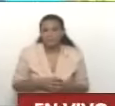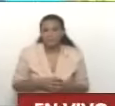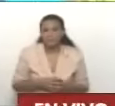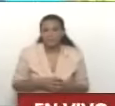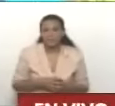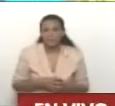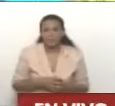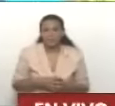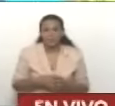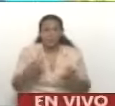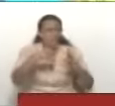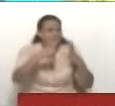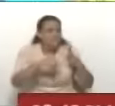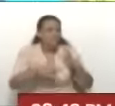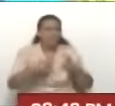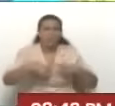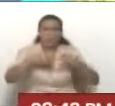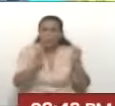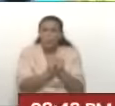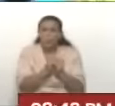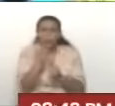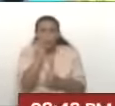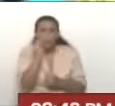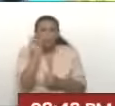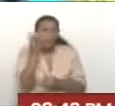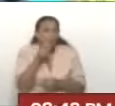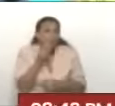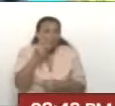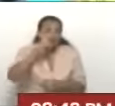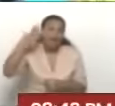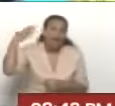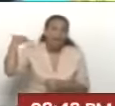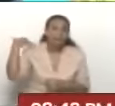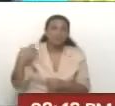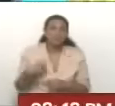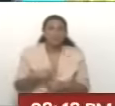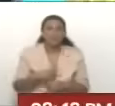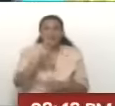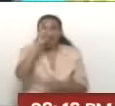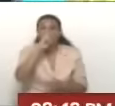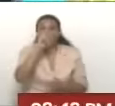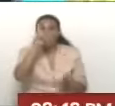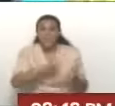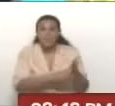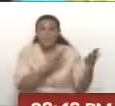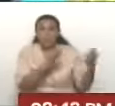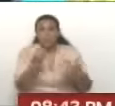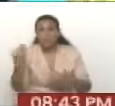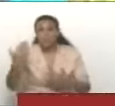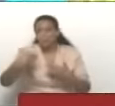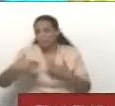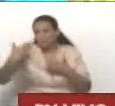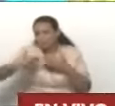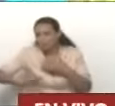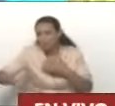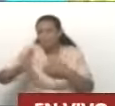David Nieves, Marelis Pérez Marcano, que es de aquí, ¿verdad? Marelis